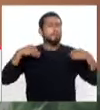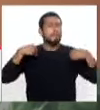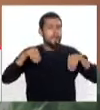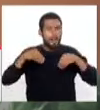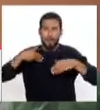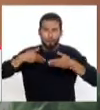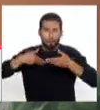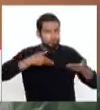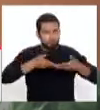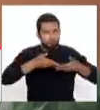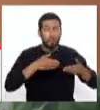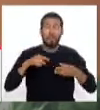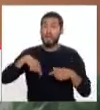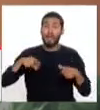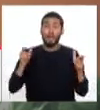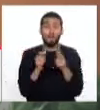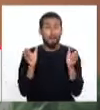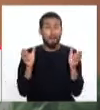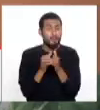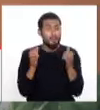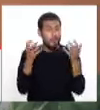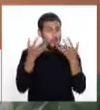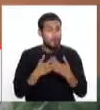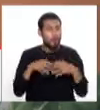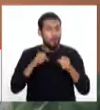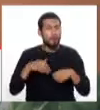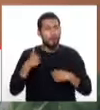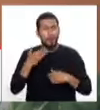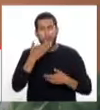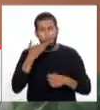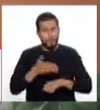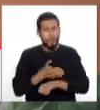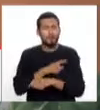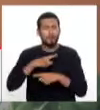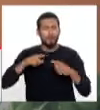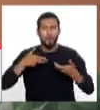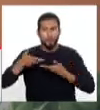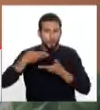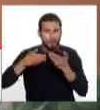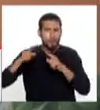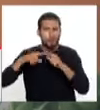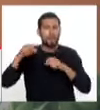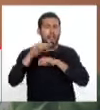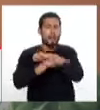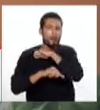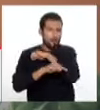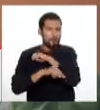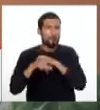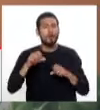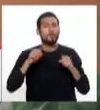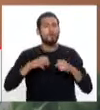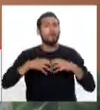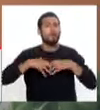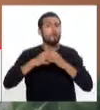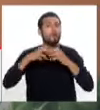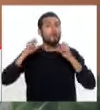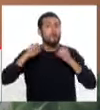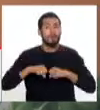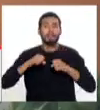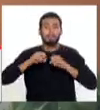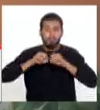nuestras MIPES puedan mejorar la calidad de los productos que ofertan en el mercado nacional con potencial de